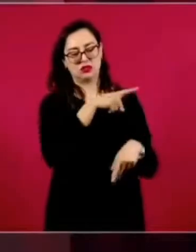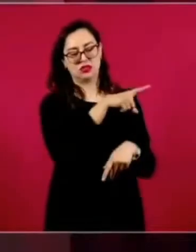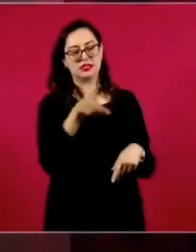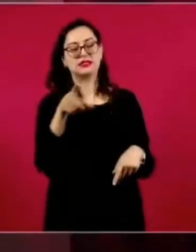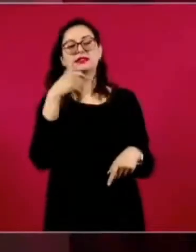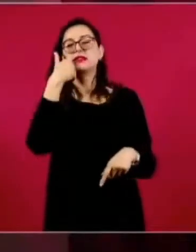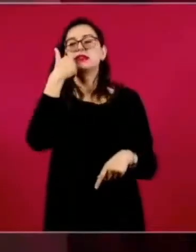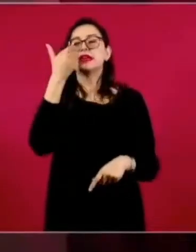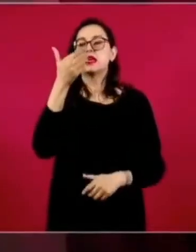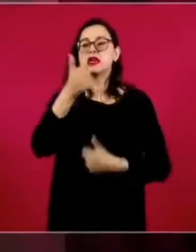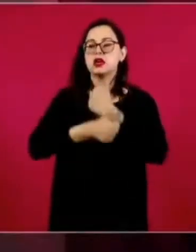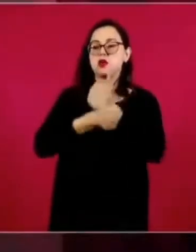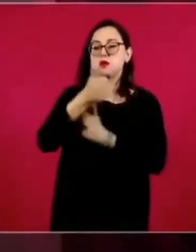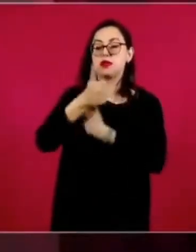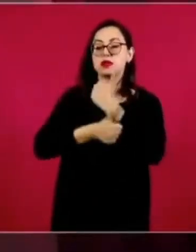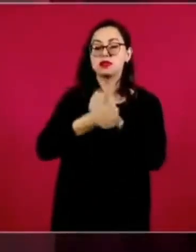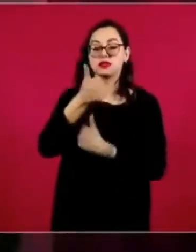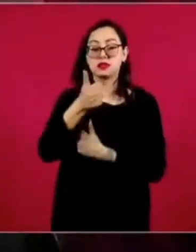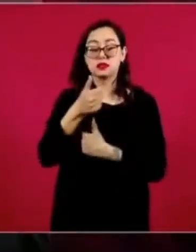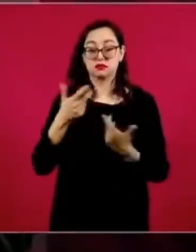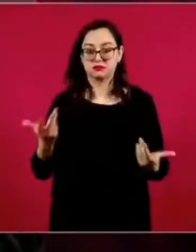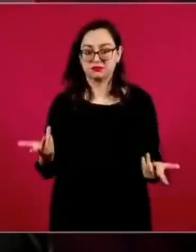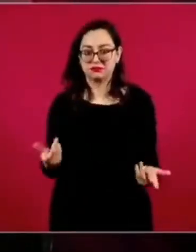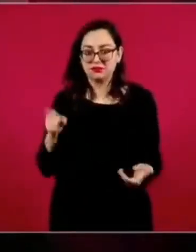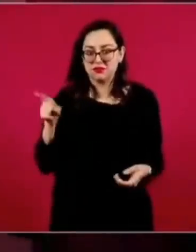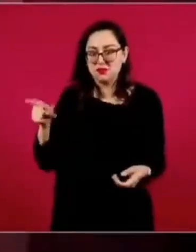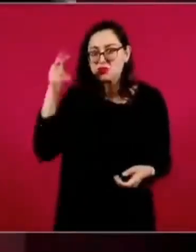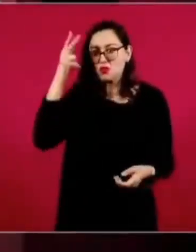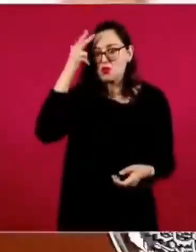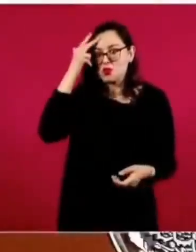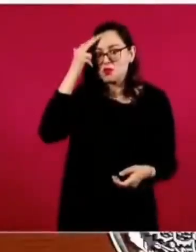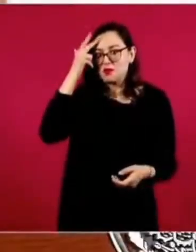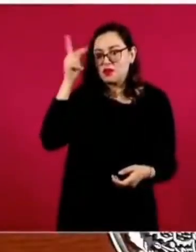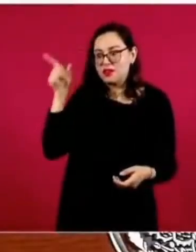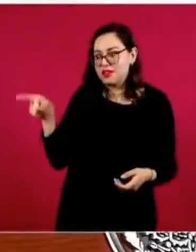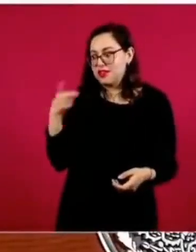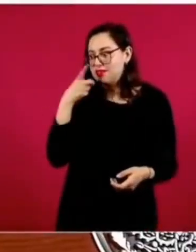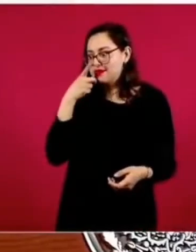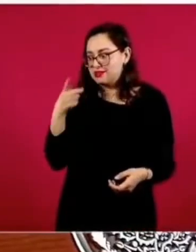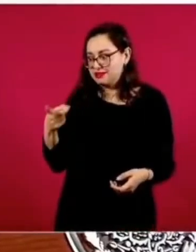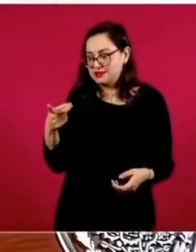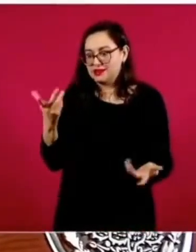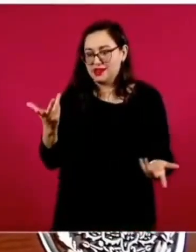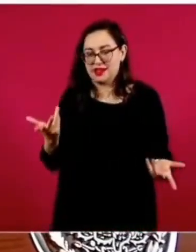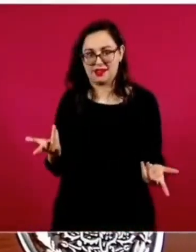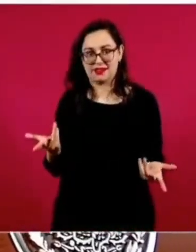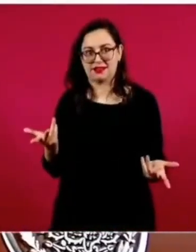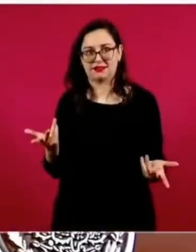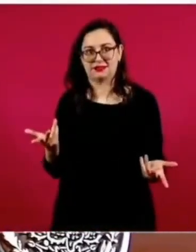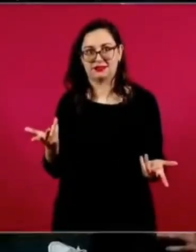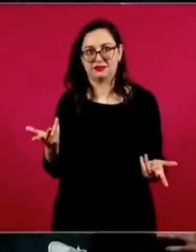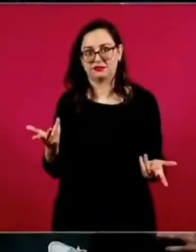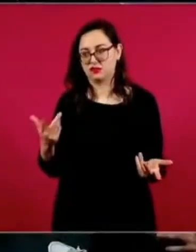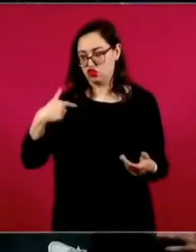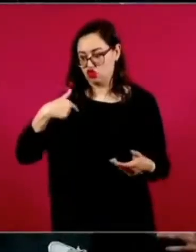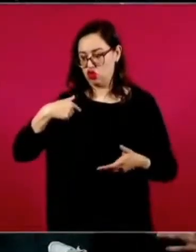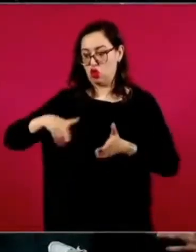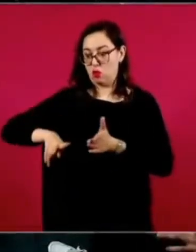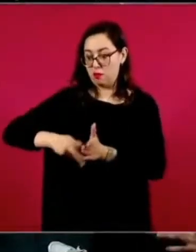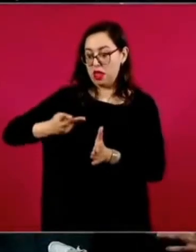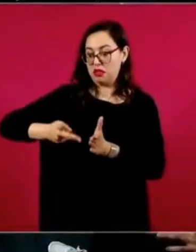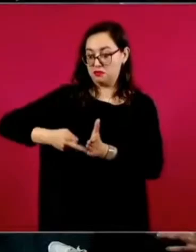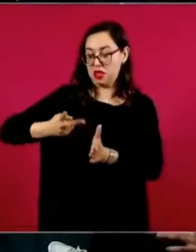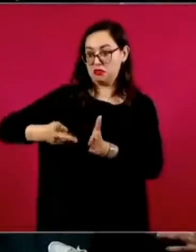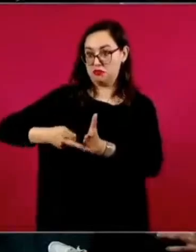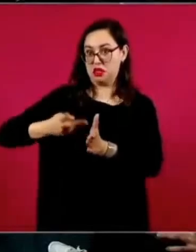llegar con la bandera de la no reelección, no podía a la primera cambiar la